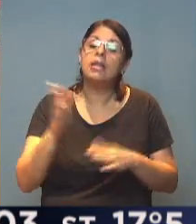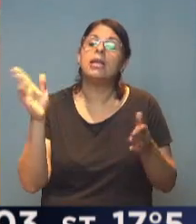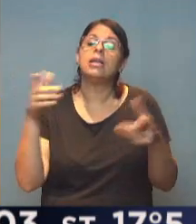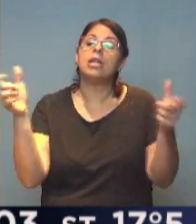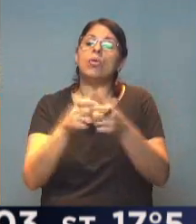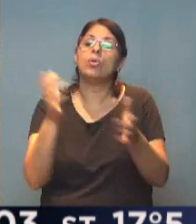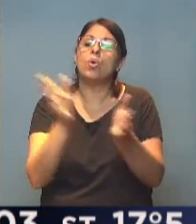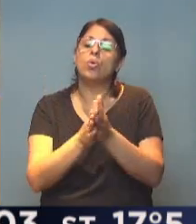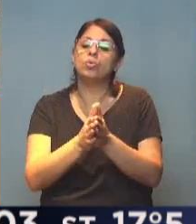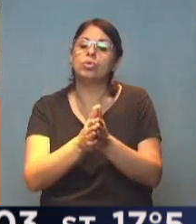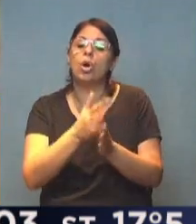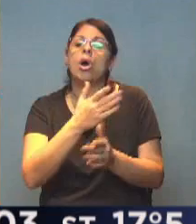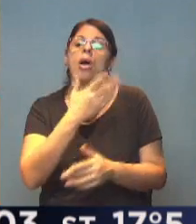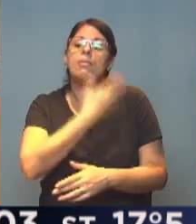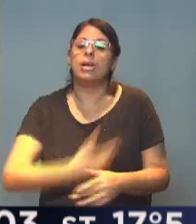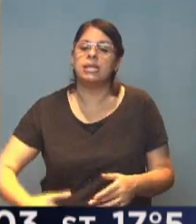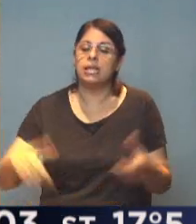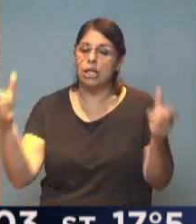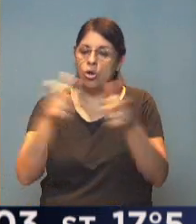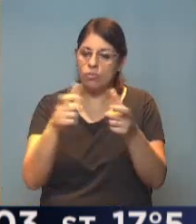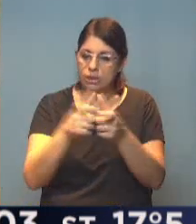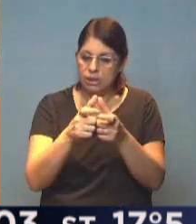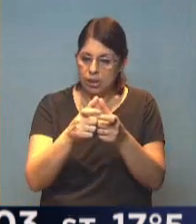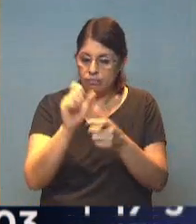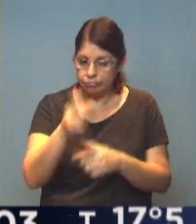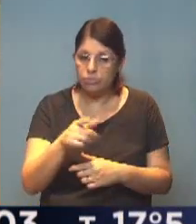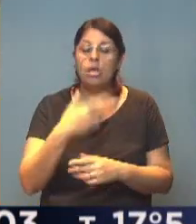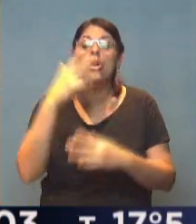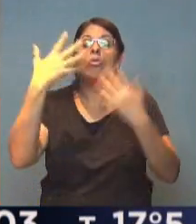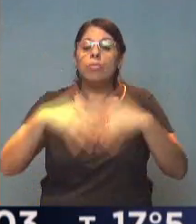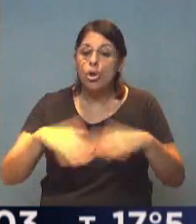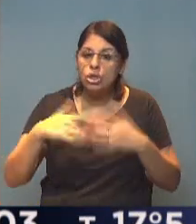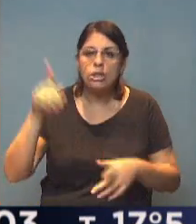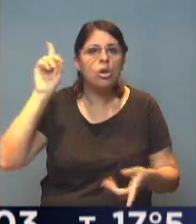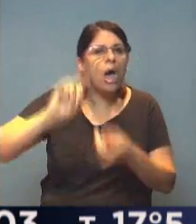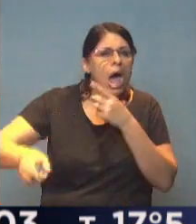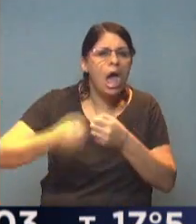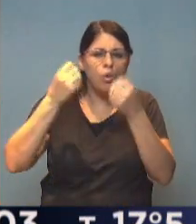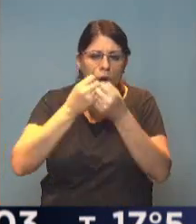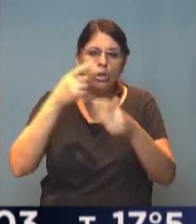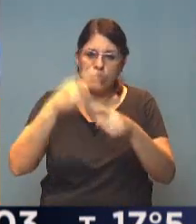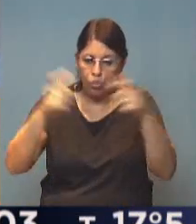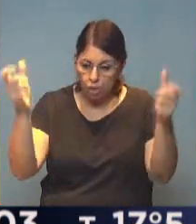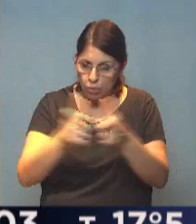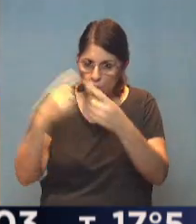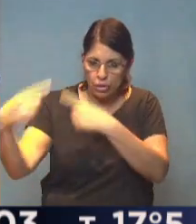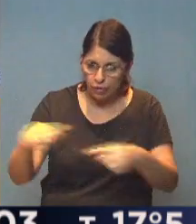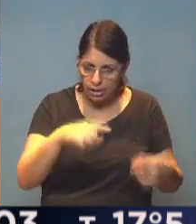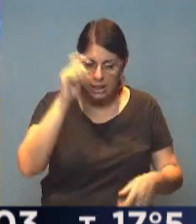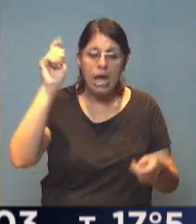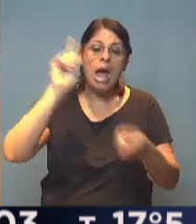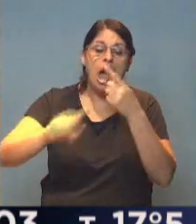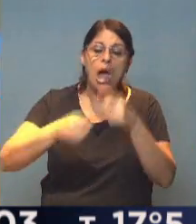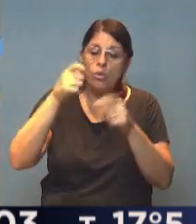del Comité Permanente de la Asamblea Nacional Popular, Zhang Zhenyang. Entre los proyectos acordados en el marco justamente de los distintos acuerdos